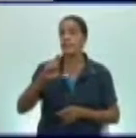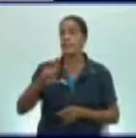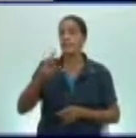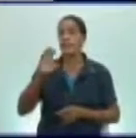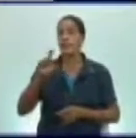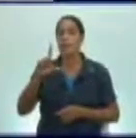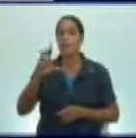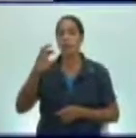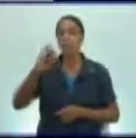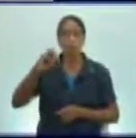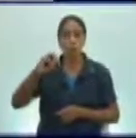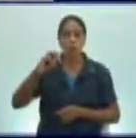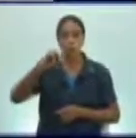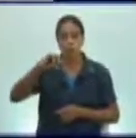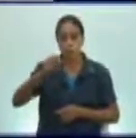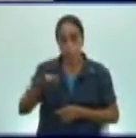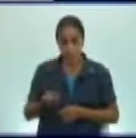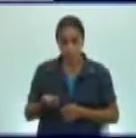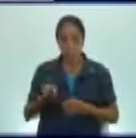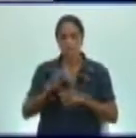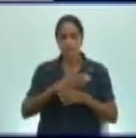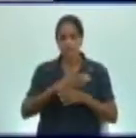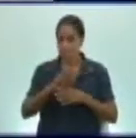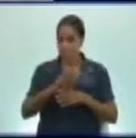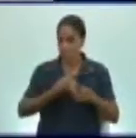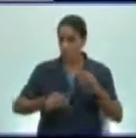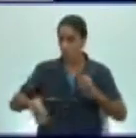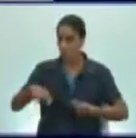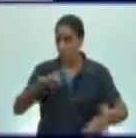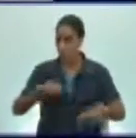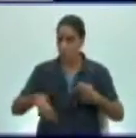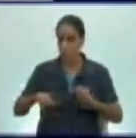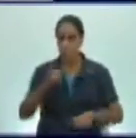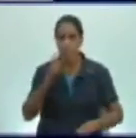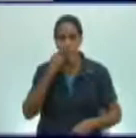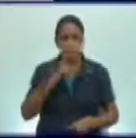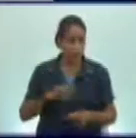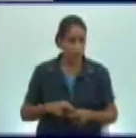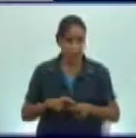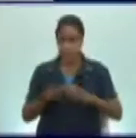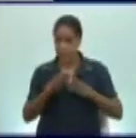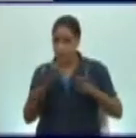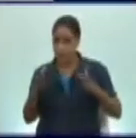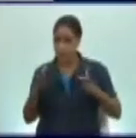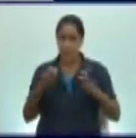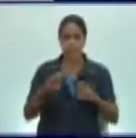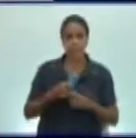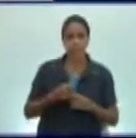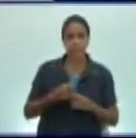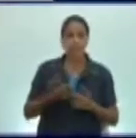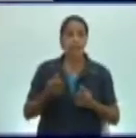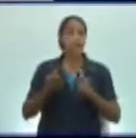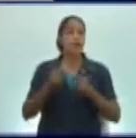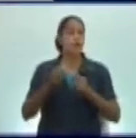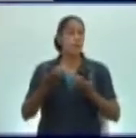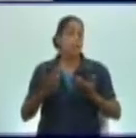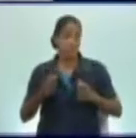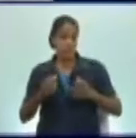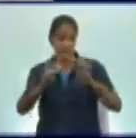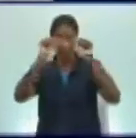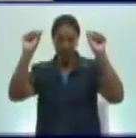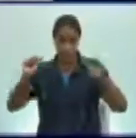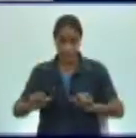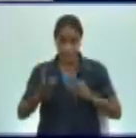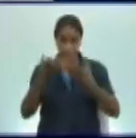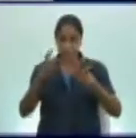los diferentes sistemas de órganos. Órganos más desarrollados. Por ejemplo, un sistema nervioso más desarrollado, el